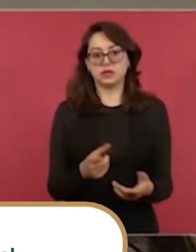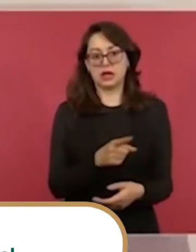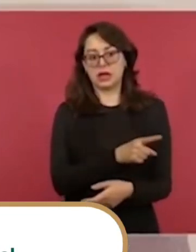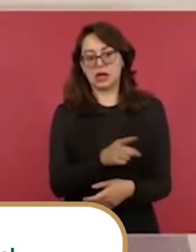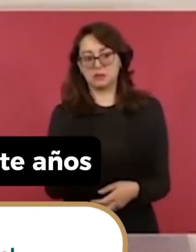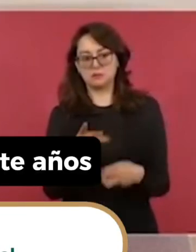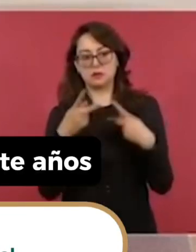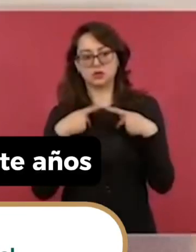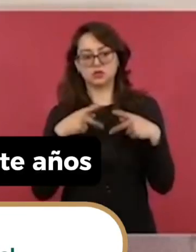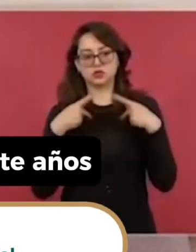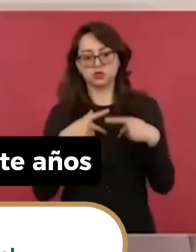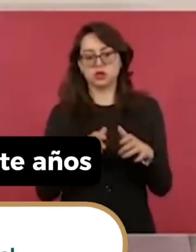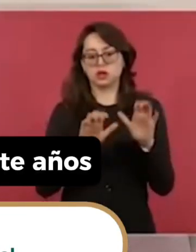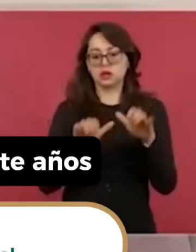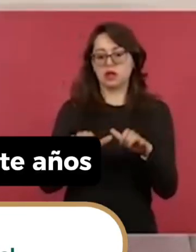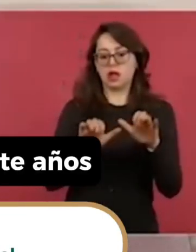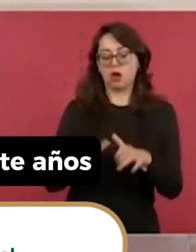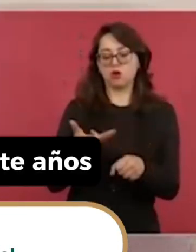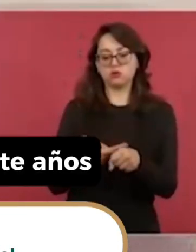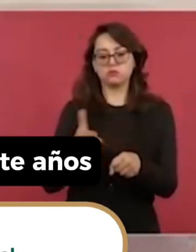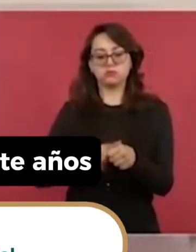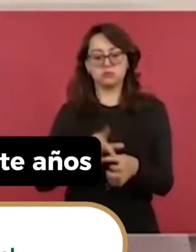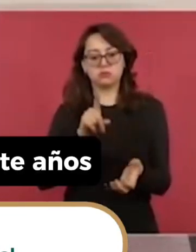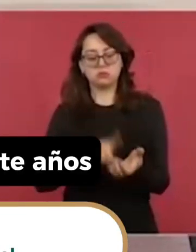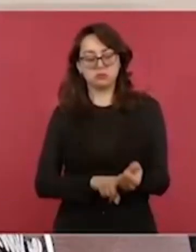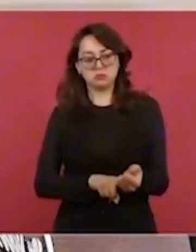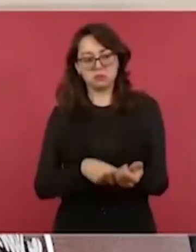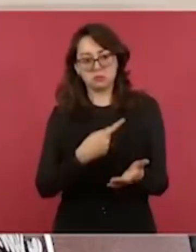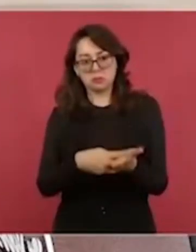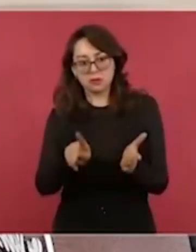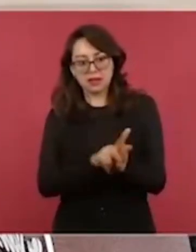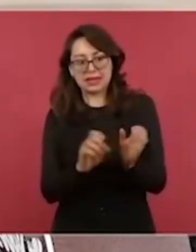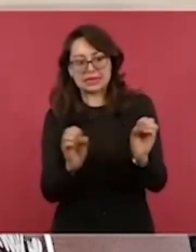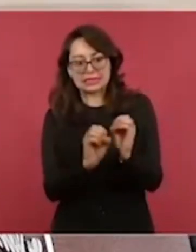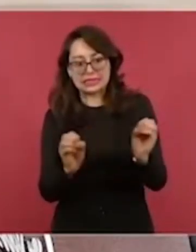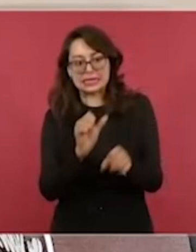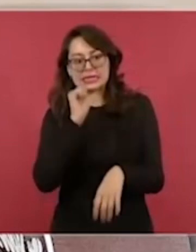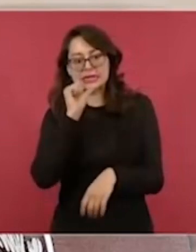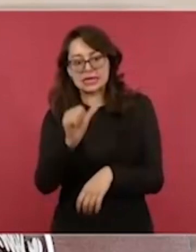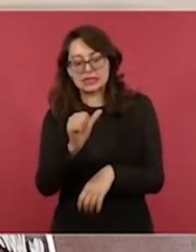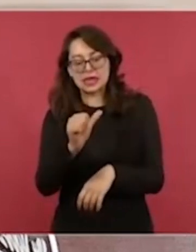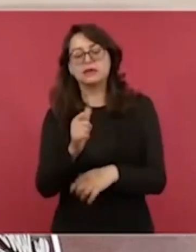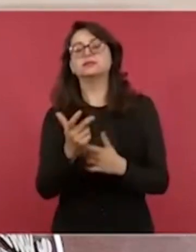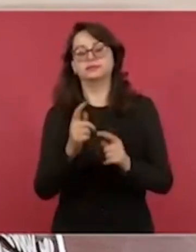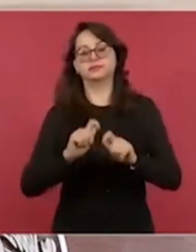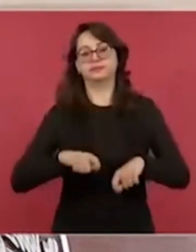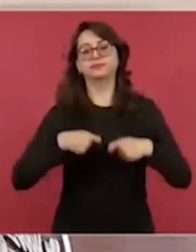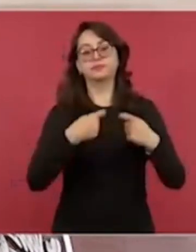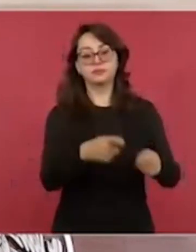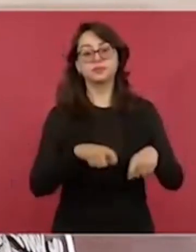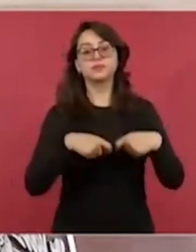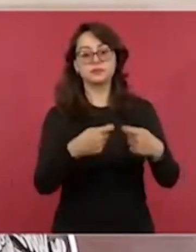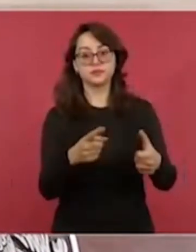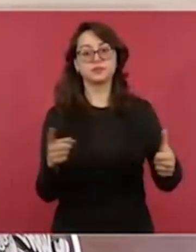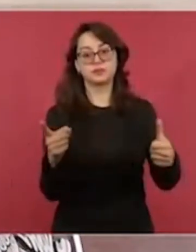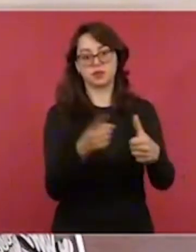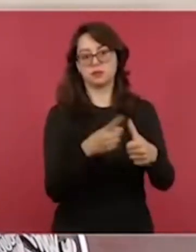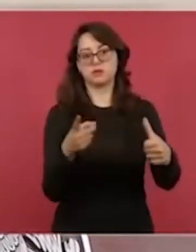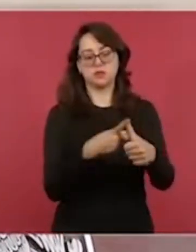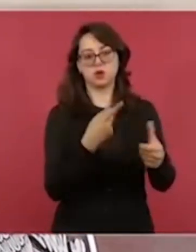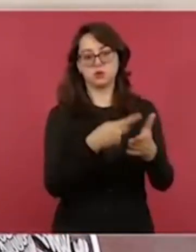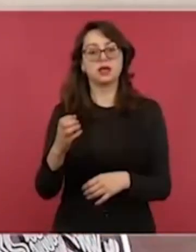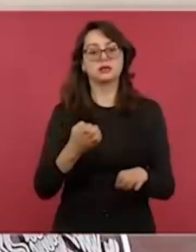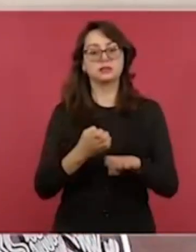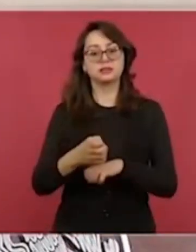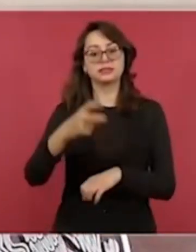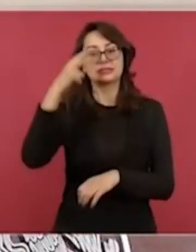un tema de Justicia laboral estamos empezando Por quienes estaban durante años con contratos eventuales y precarios en áreas de atención